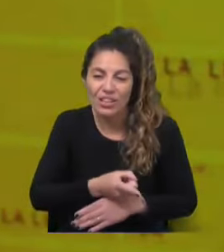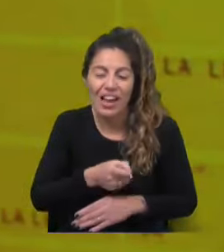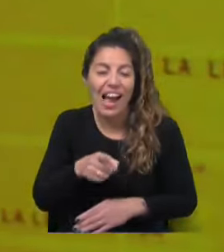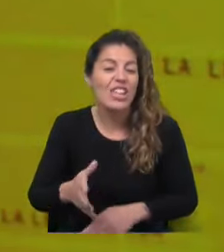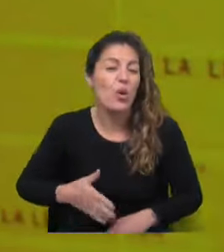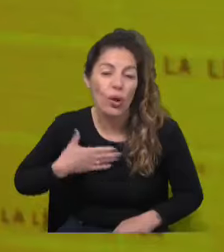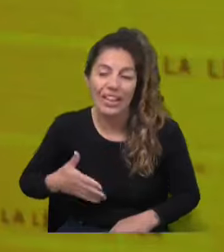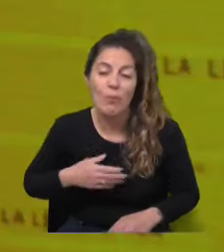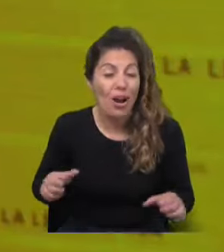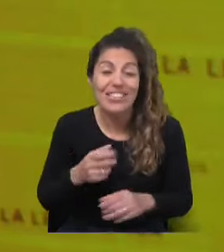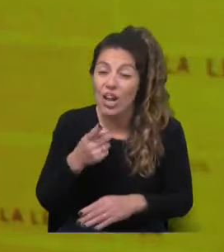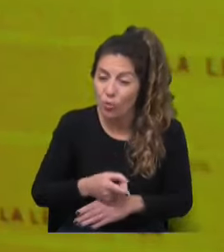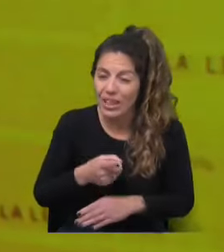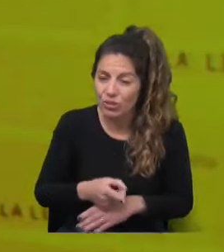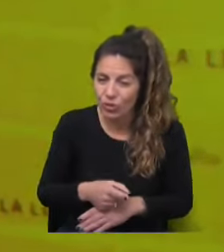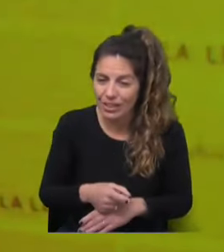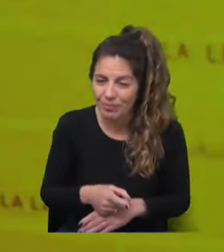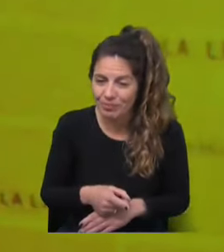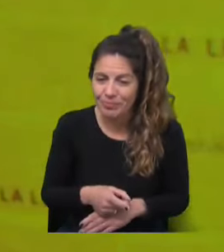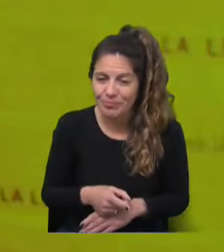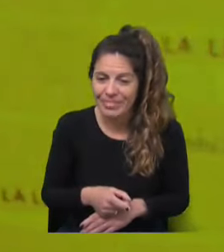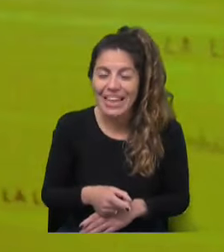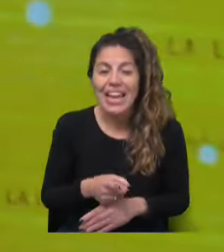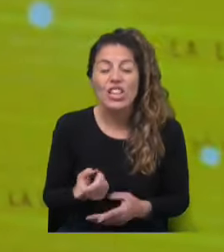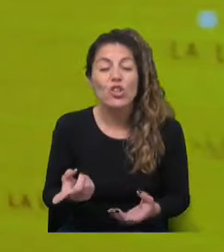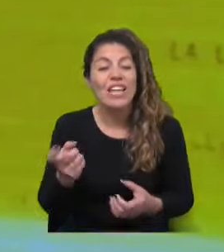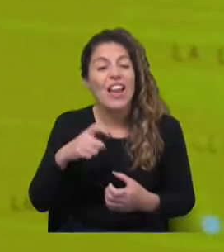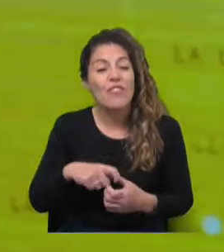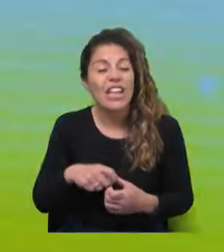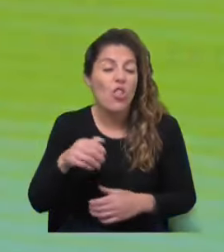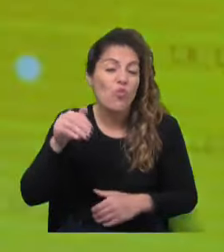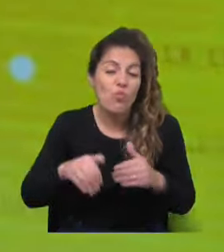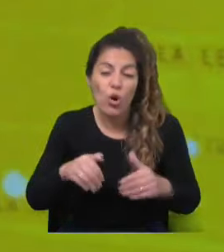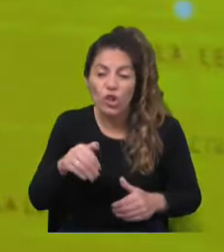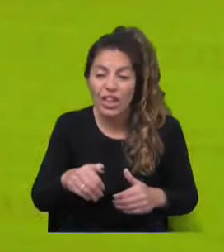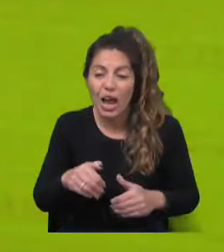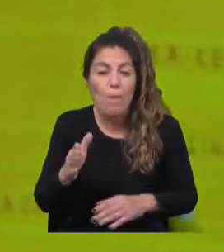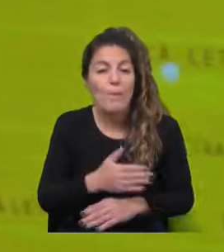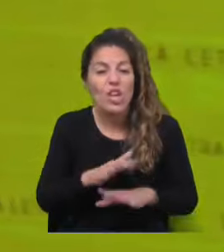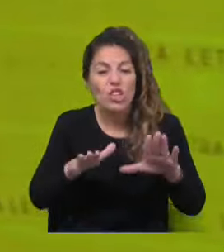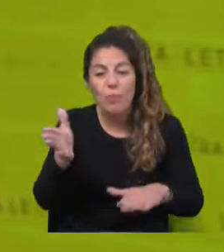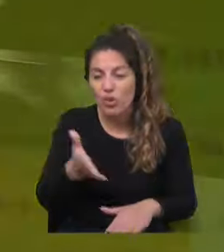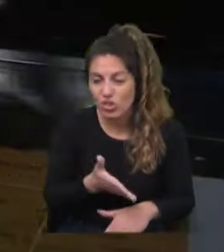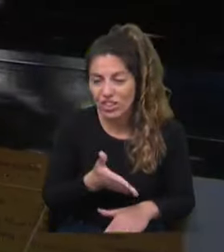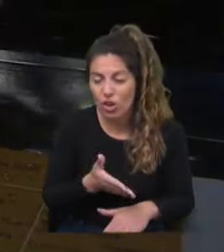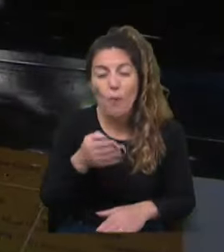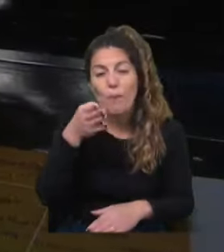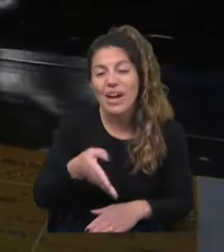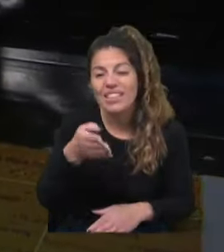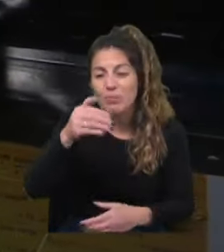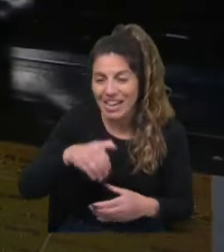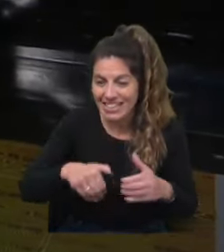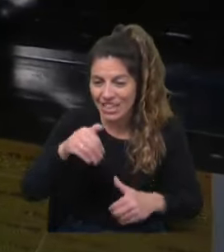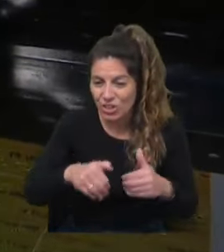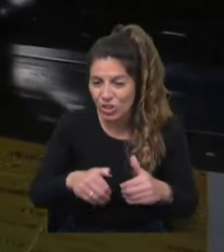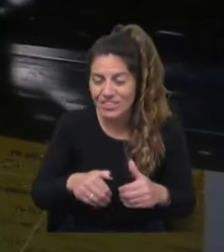reclamo, hacerlas obligatorias. Y entonces el afiliado vota, menos del 10% del padrón participa de las elecciones, y